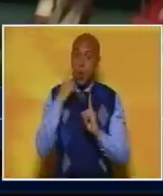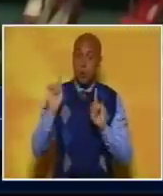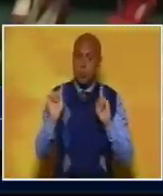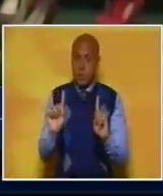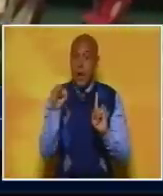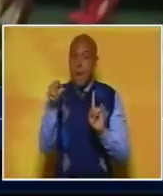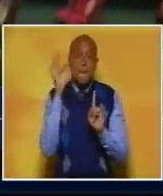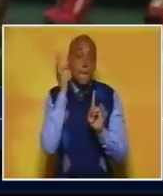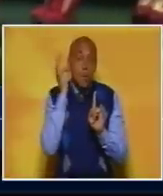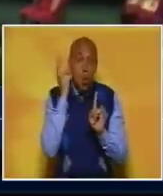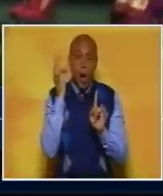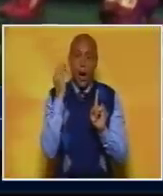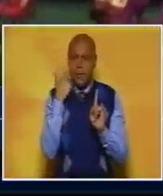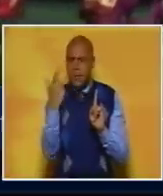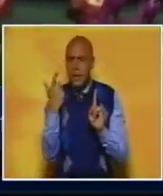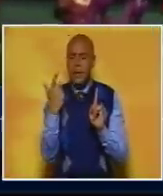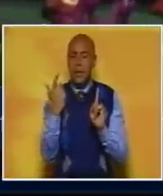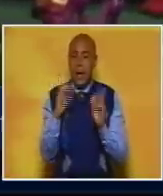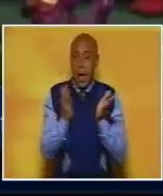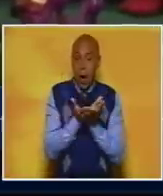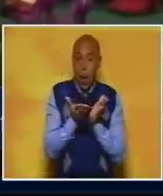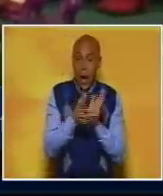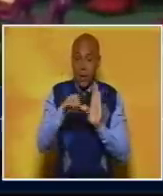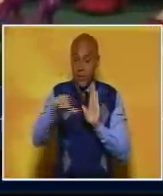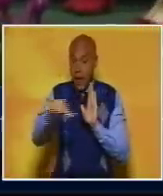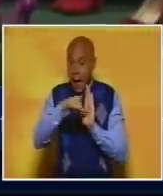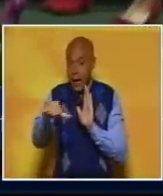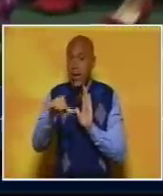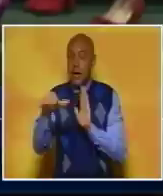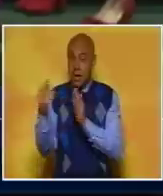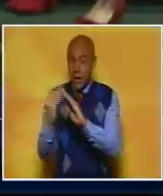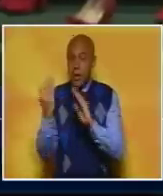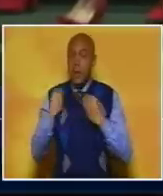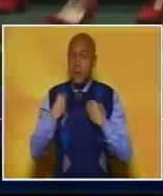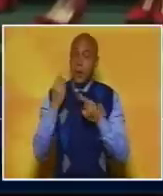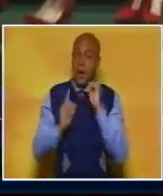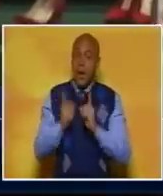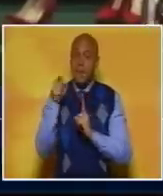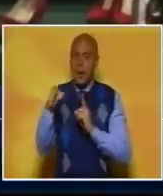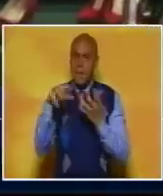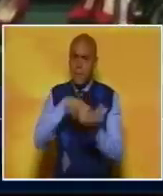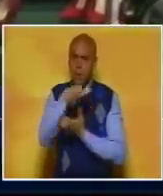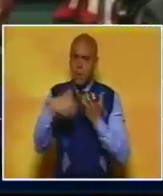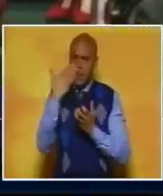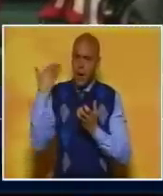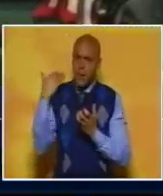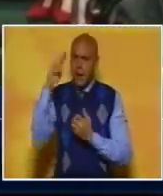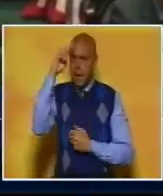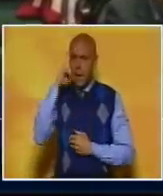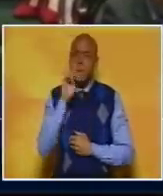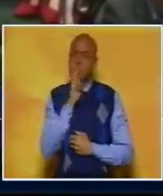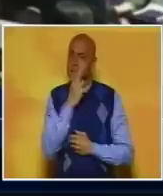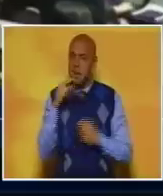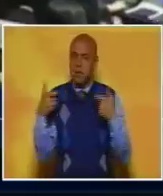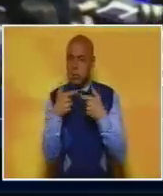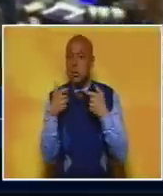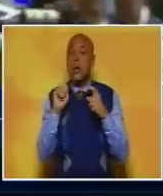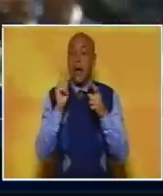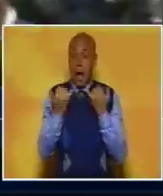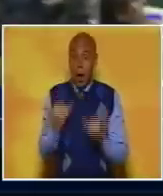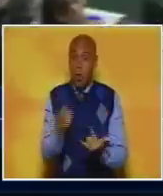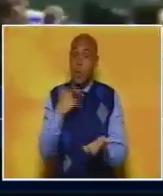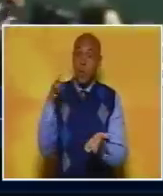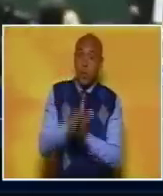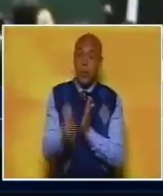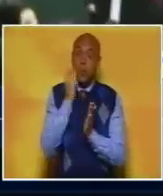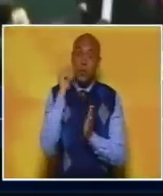que la mujer vivía a pocos minutos de la escuela y que alguna vez tuvo problemas con la madre de la menor. Esta muerte ha incrementado las